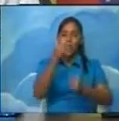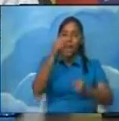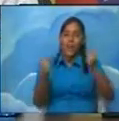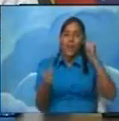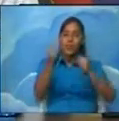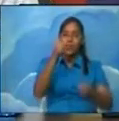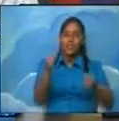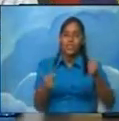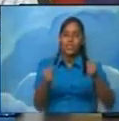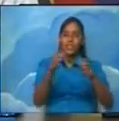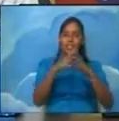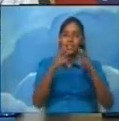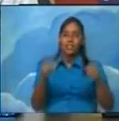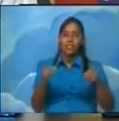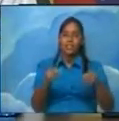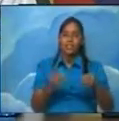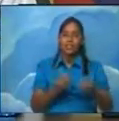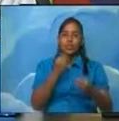A sus caballos, a sus carros.